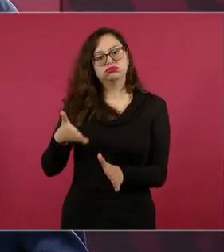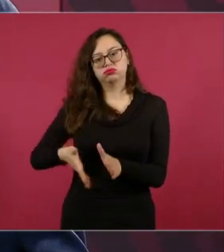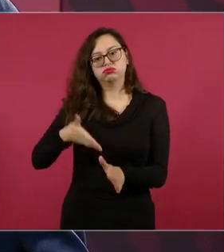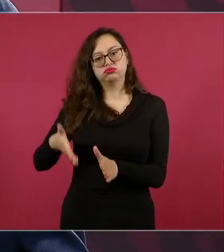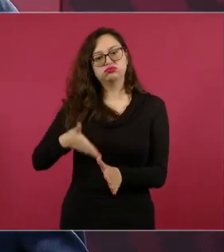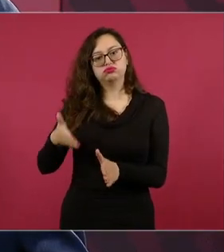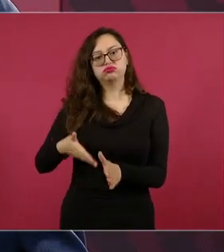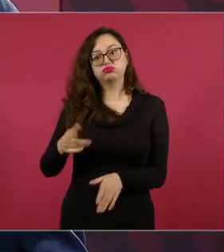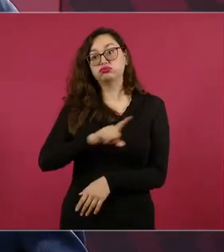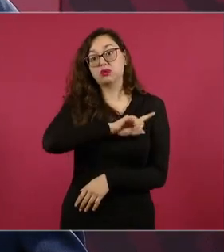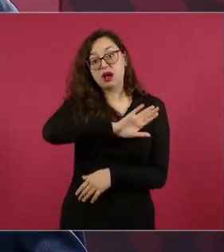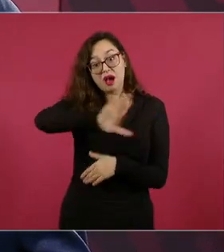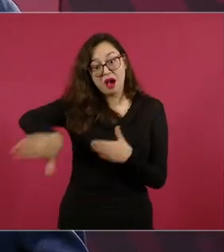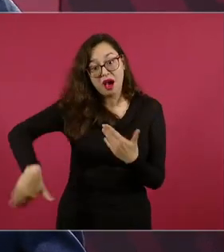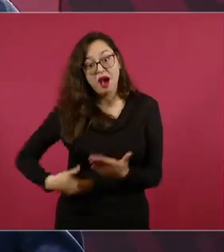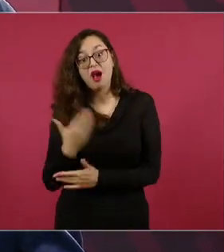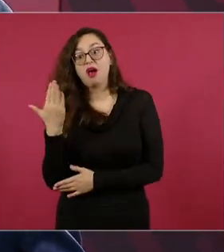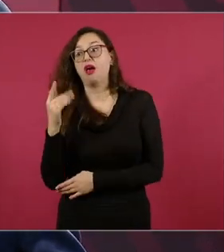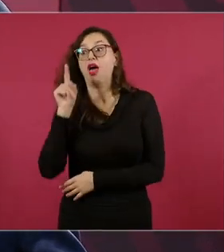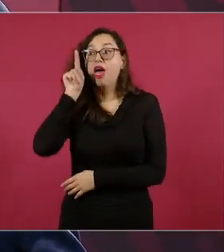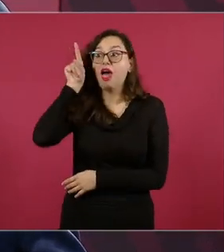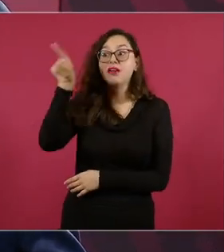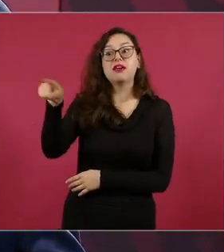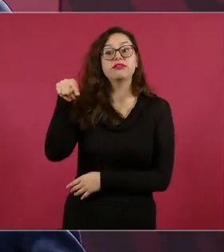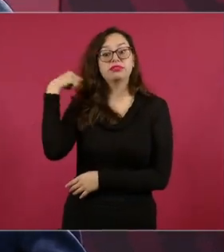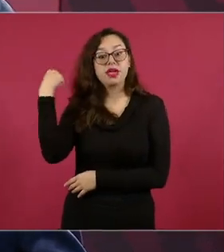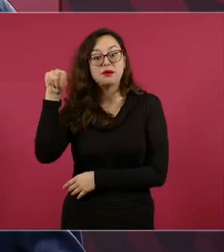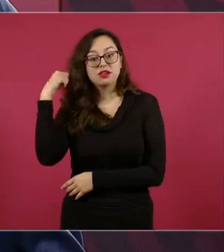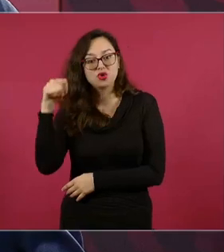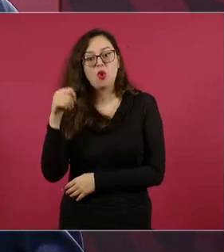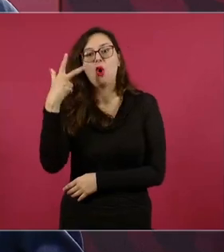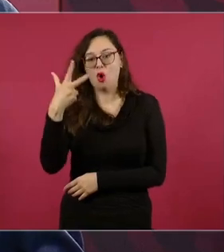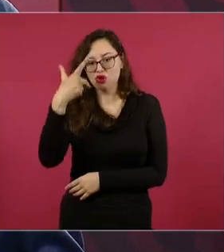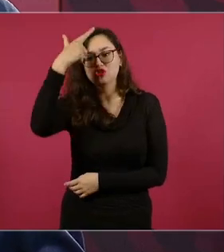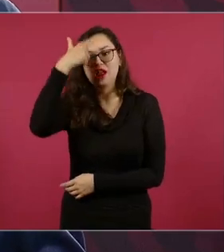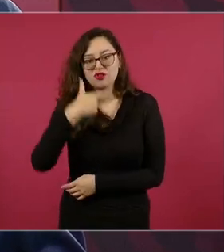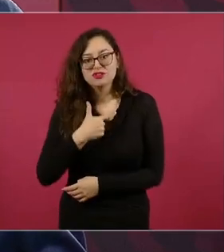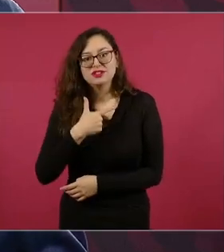noche del día siguiente, 24 horas.